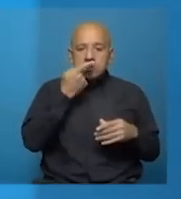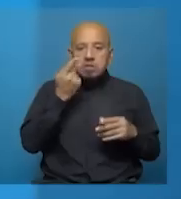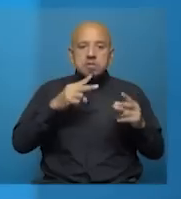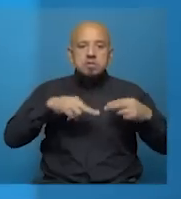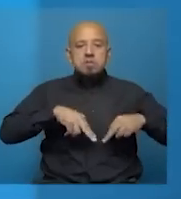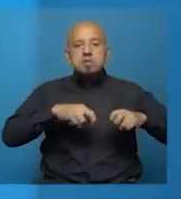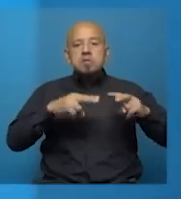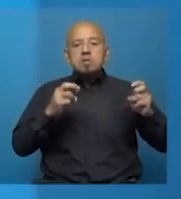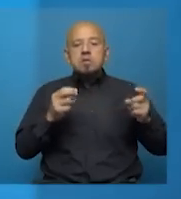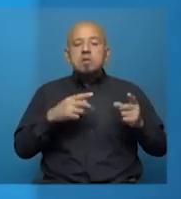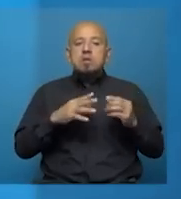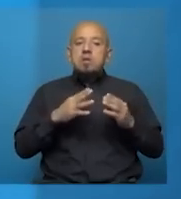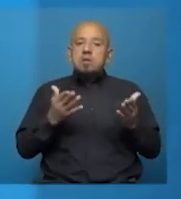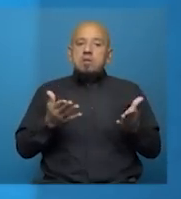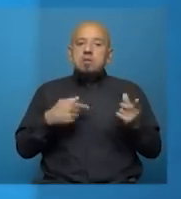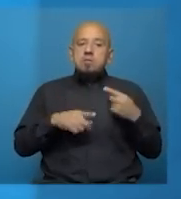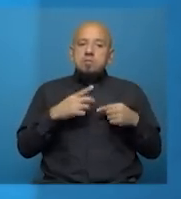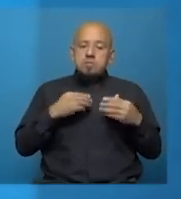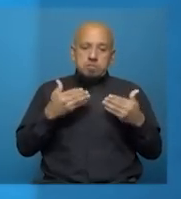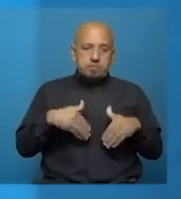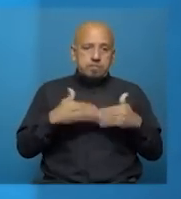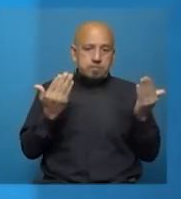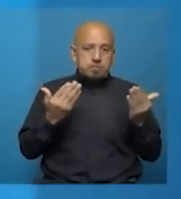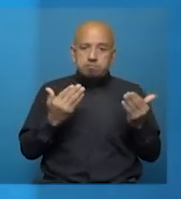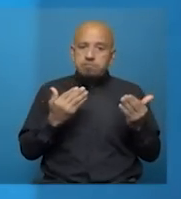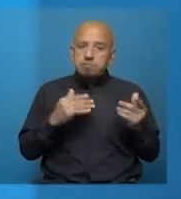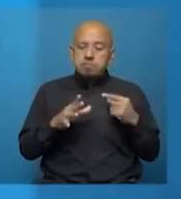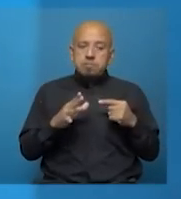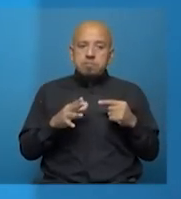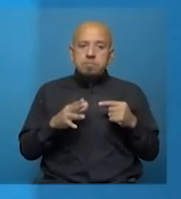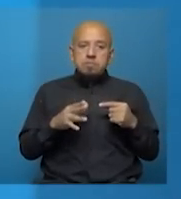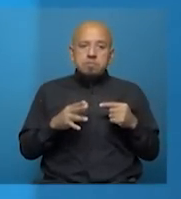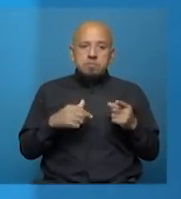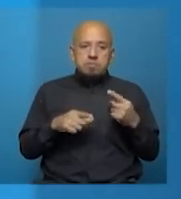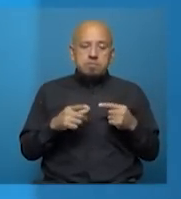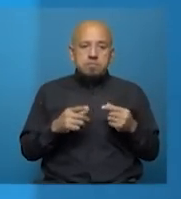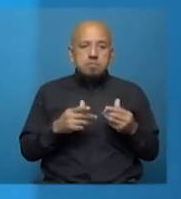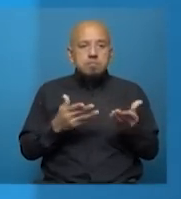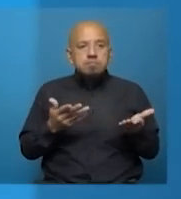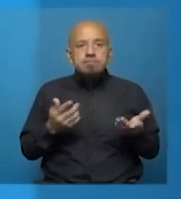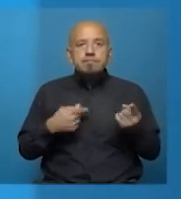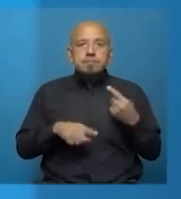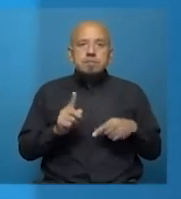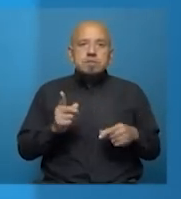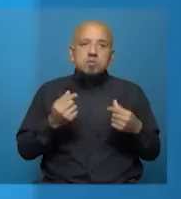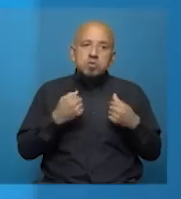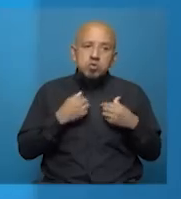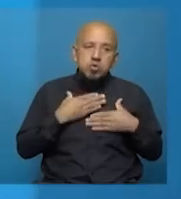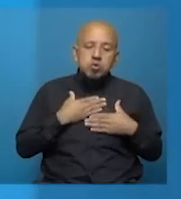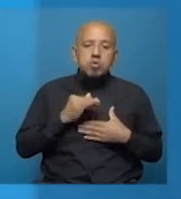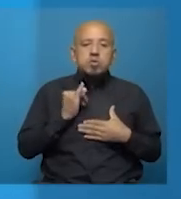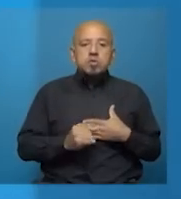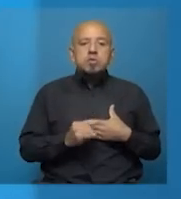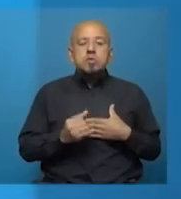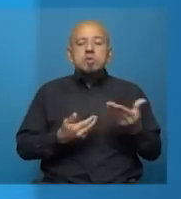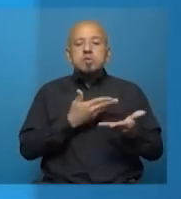Es una declaración de una gravedad increíble. Por lo tanto, nosotros sí